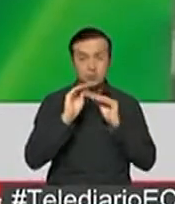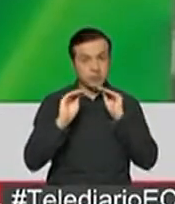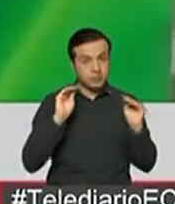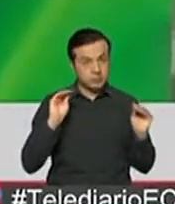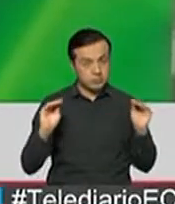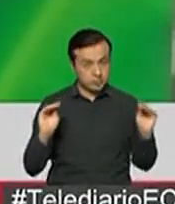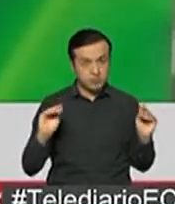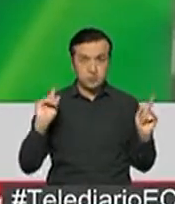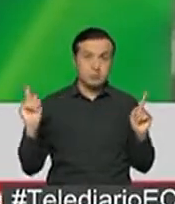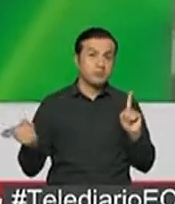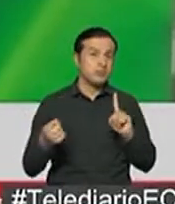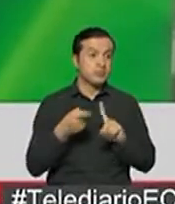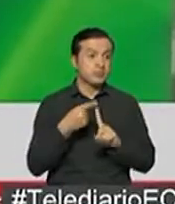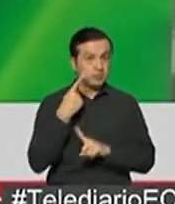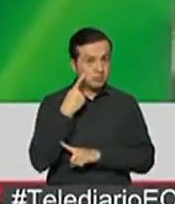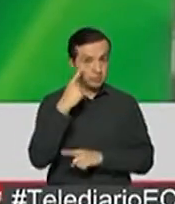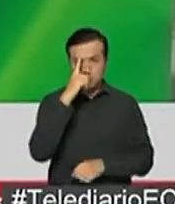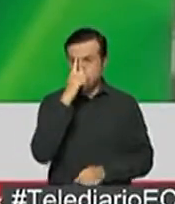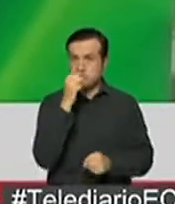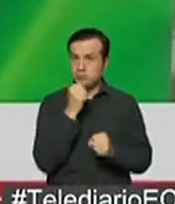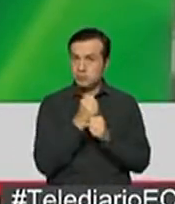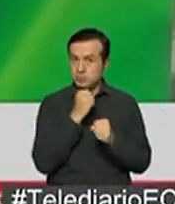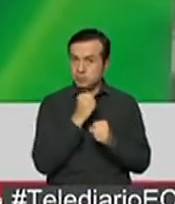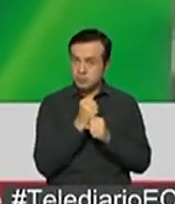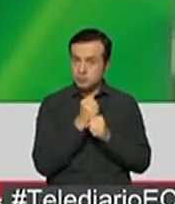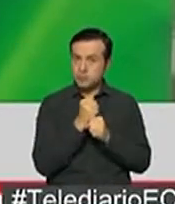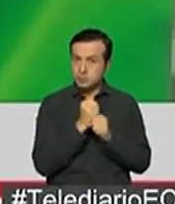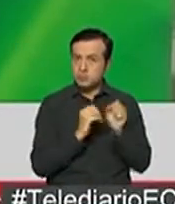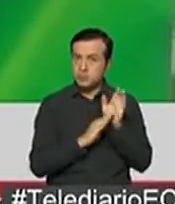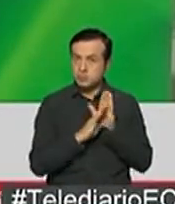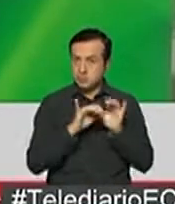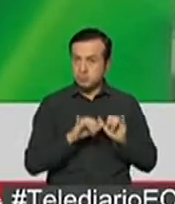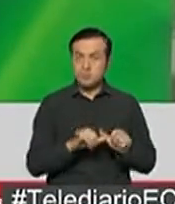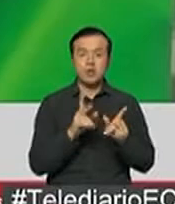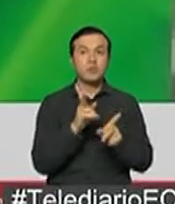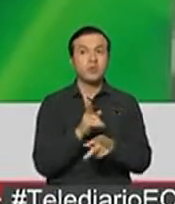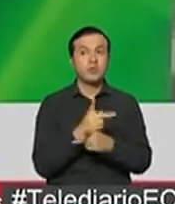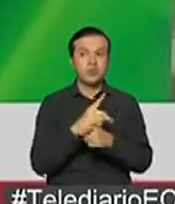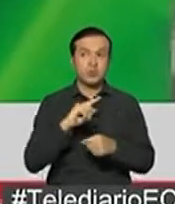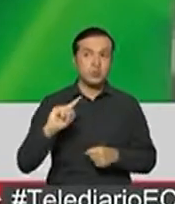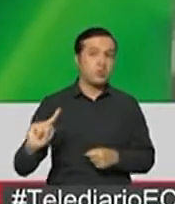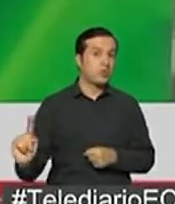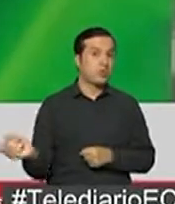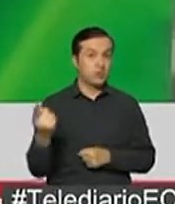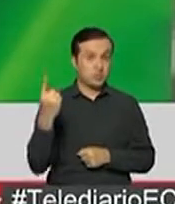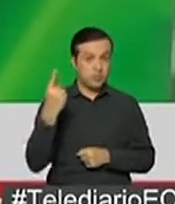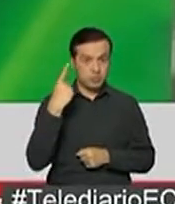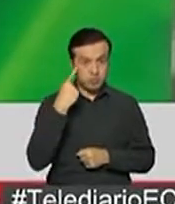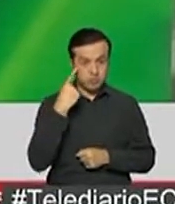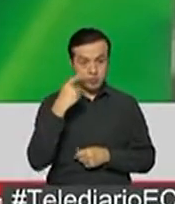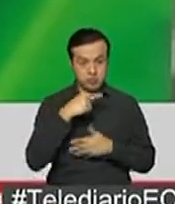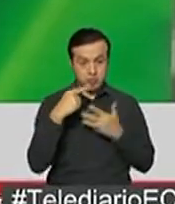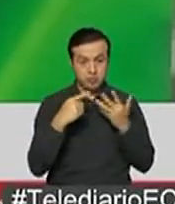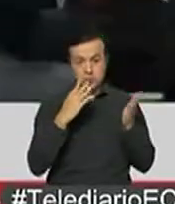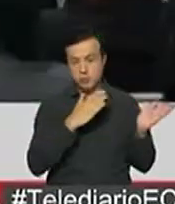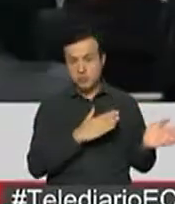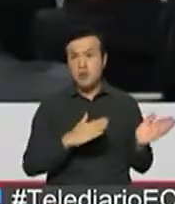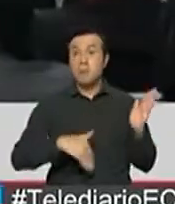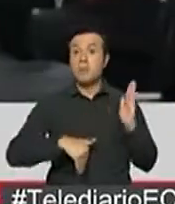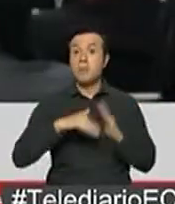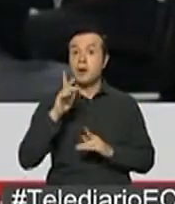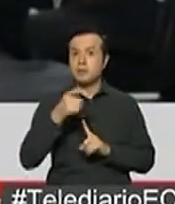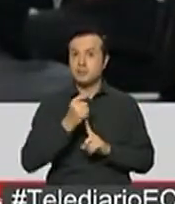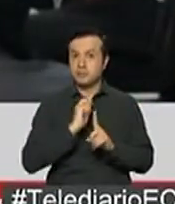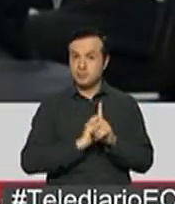primero que estamos trabajando en sustentabilidad y sostenido en la producción no solamente de bananos en otros productos pero por todo varón las